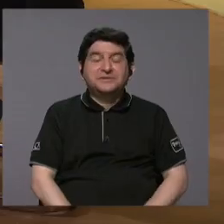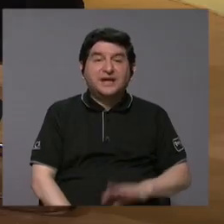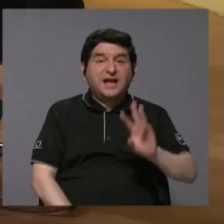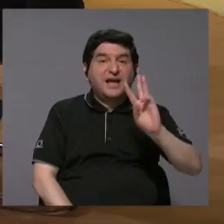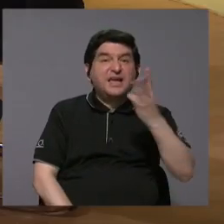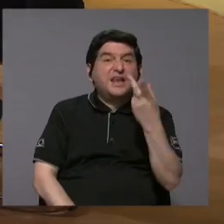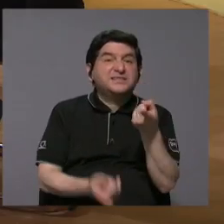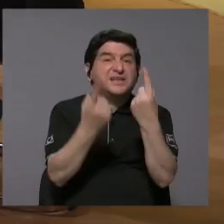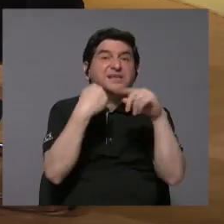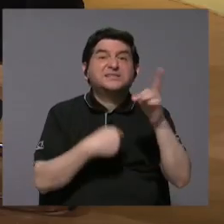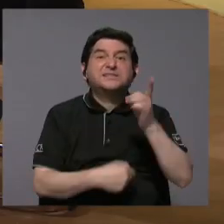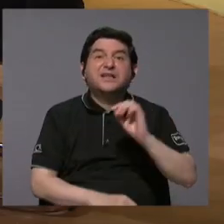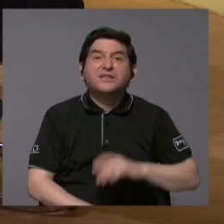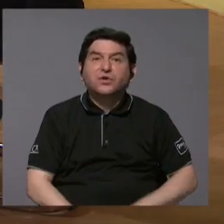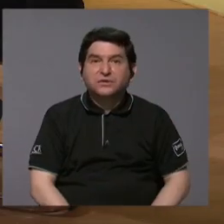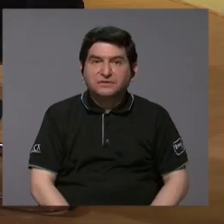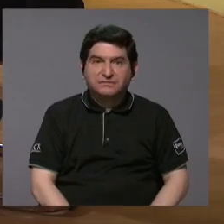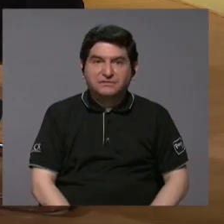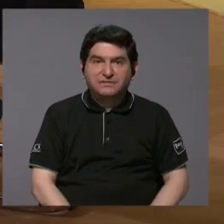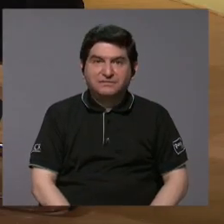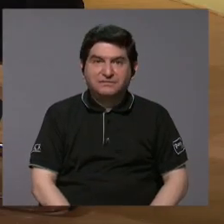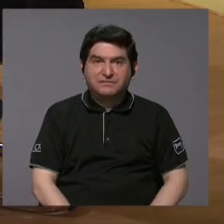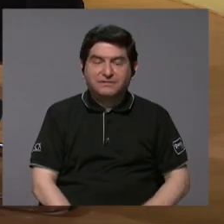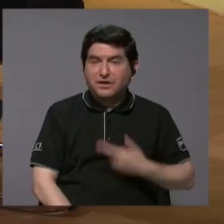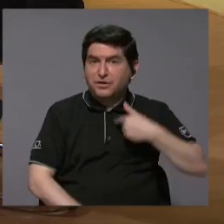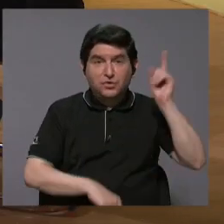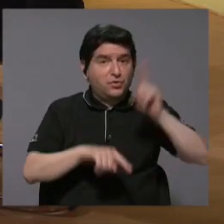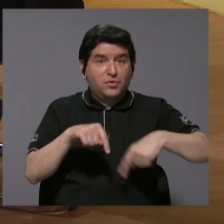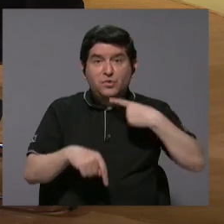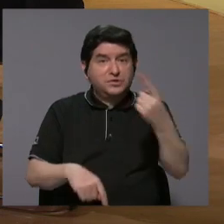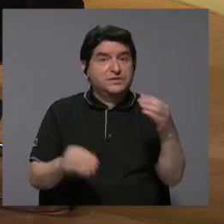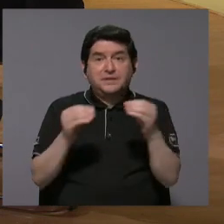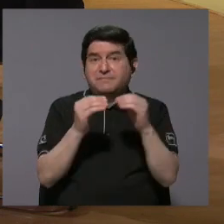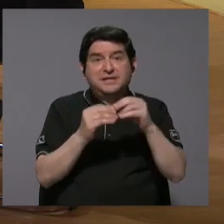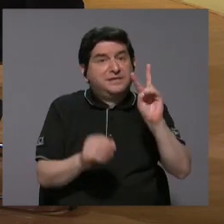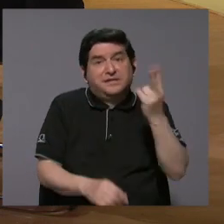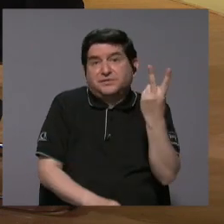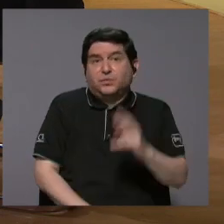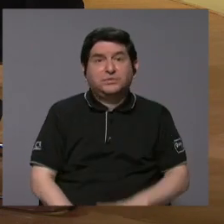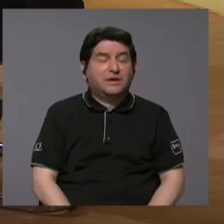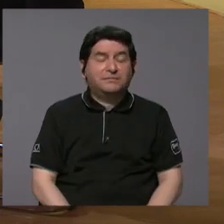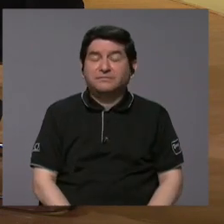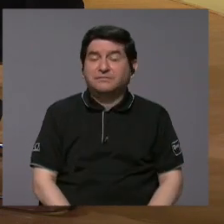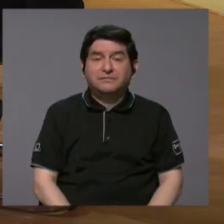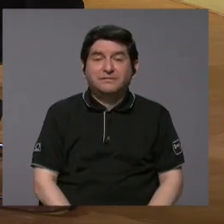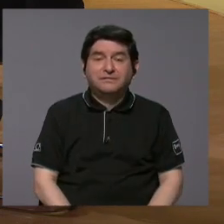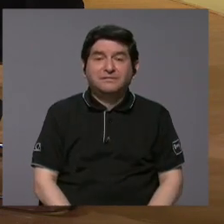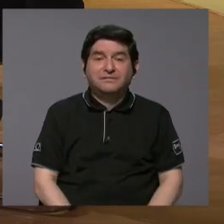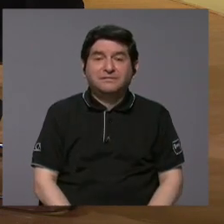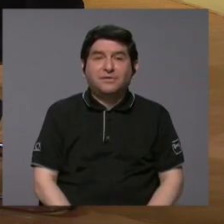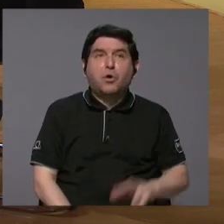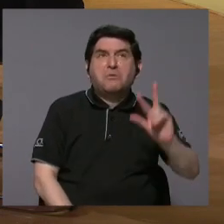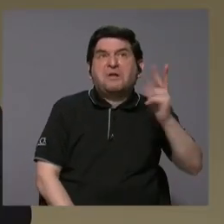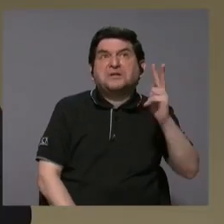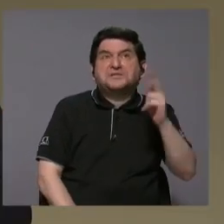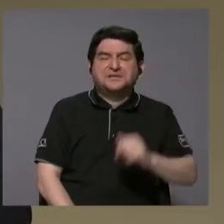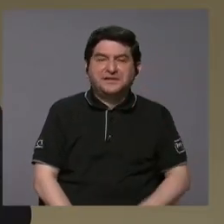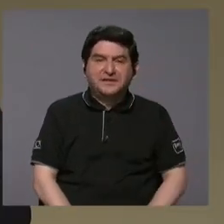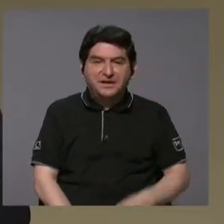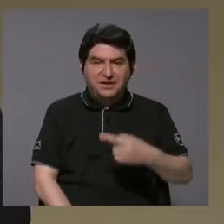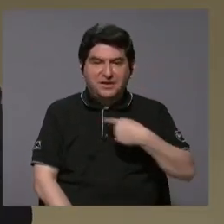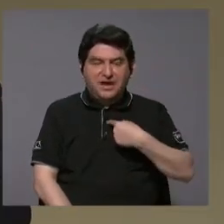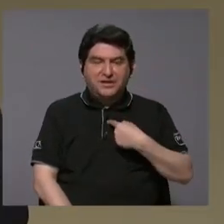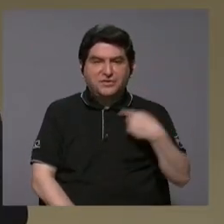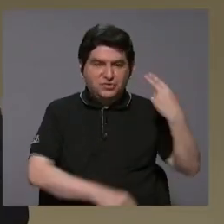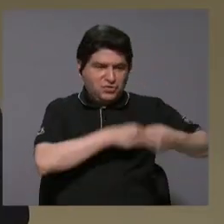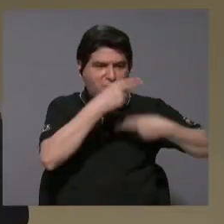sexta de dónde venía? Porque normal, yo no puedo decir más de la segunda. Y bueno, es la tercera, perdón. Sí, yo tuve